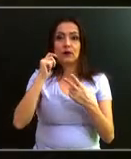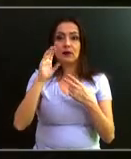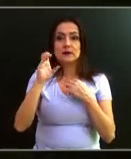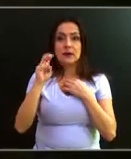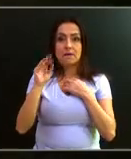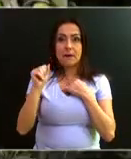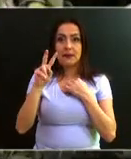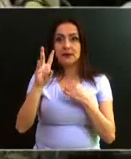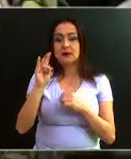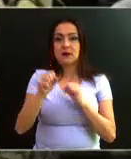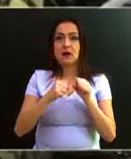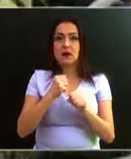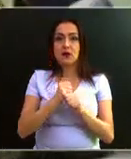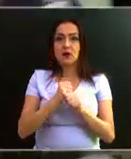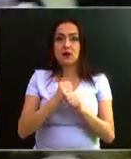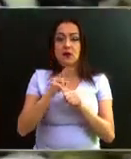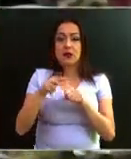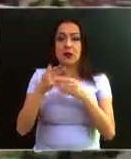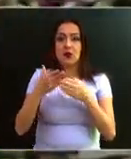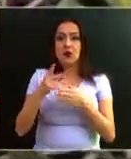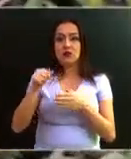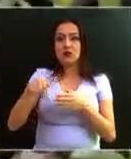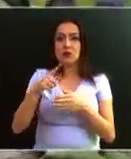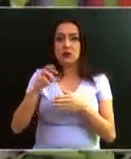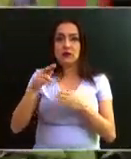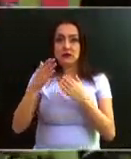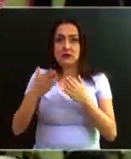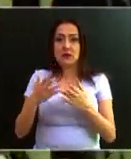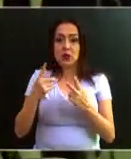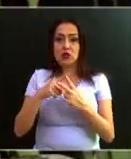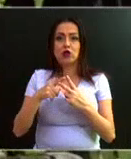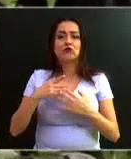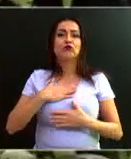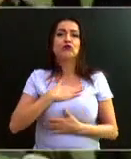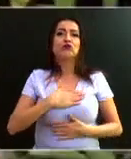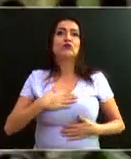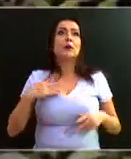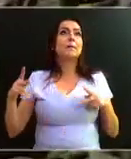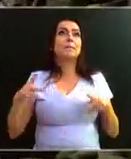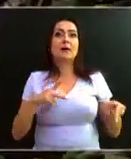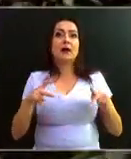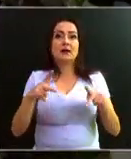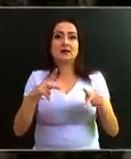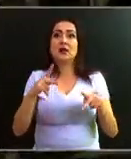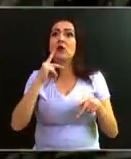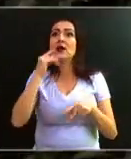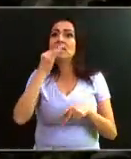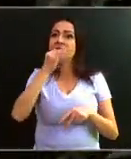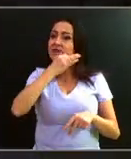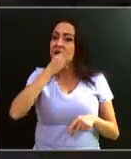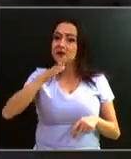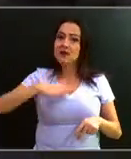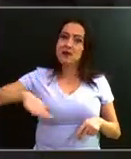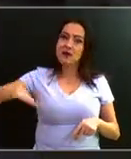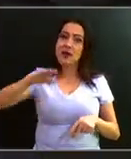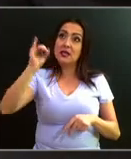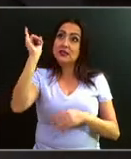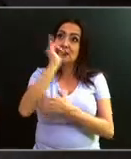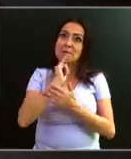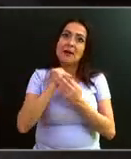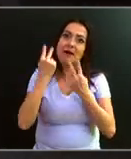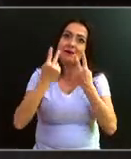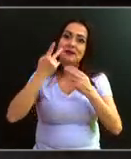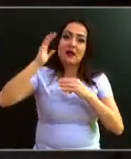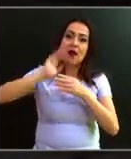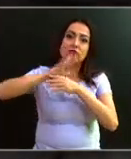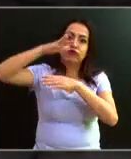de 27 años, de nacionalidad costarricense. Ambos disfrutaban de un paseo corto en una finca en Bajos del Toro, en Sarchí, para visitar una